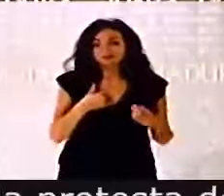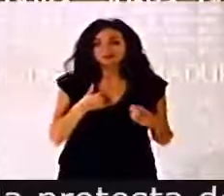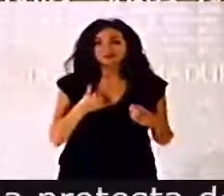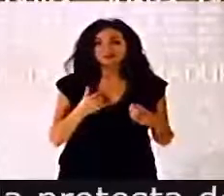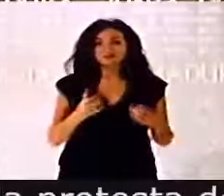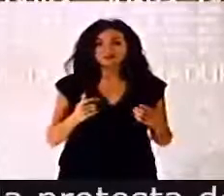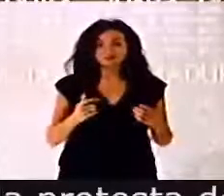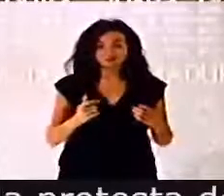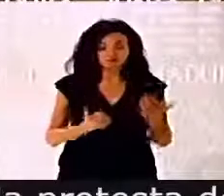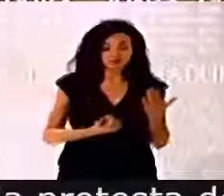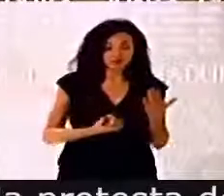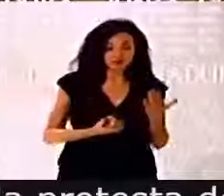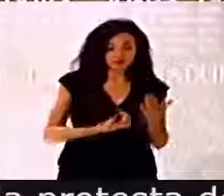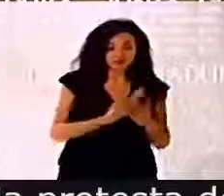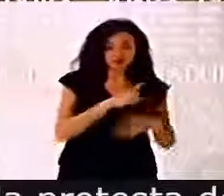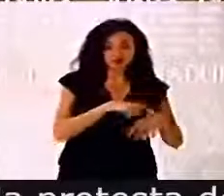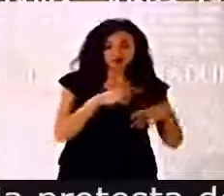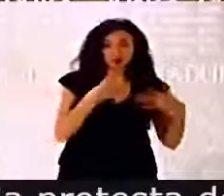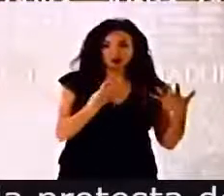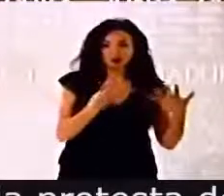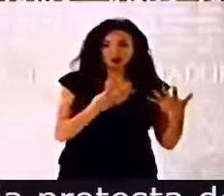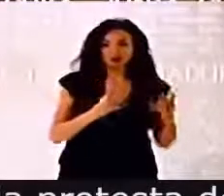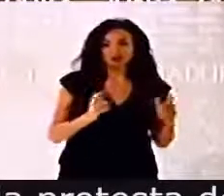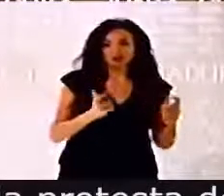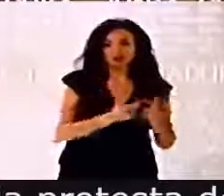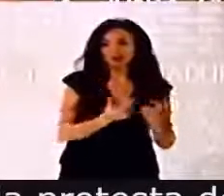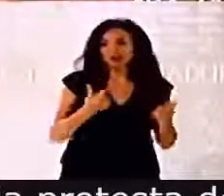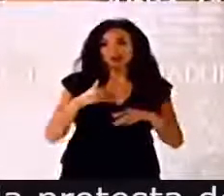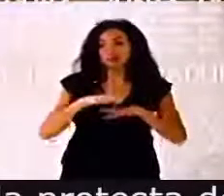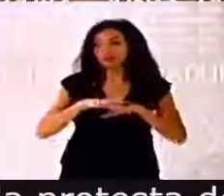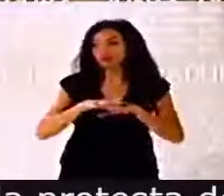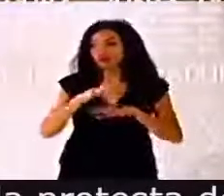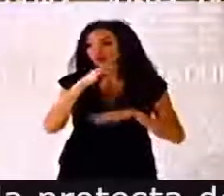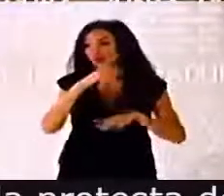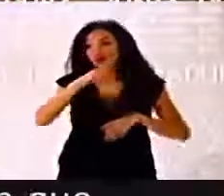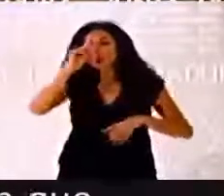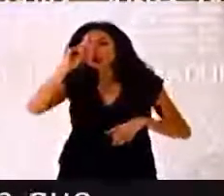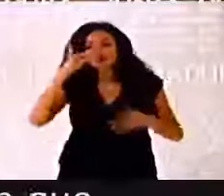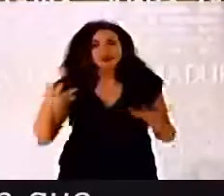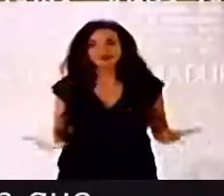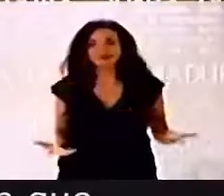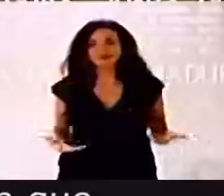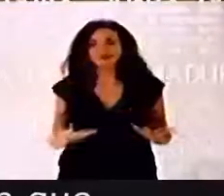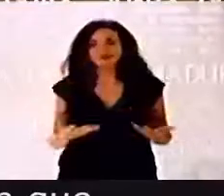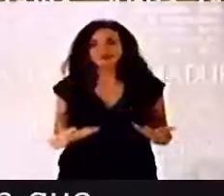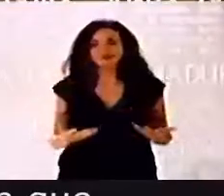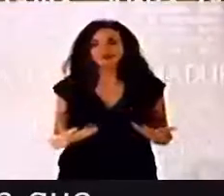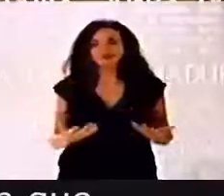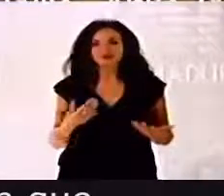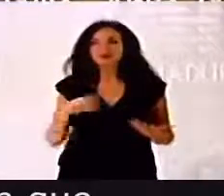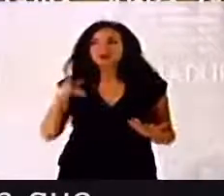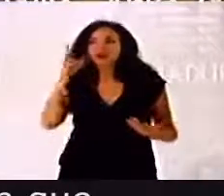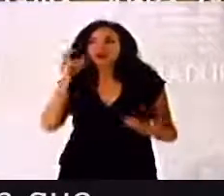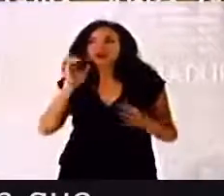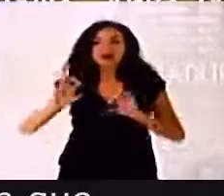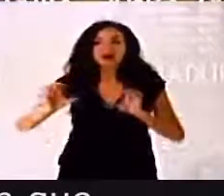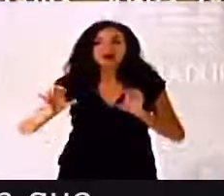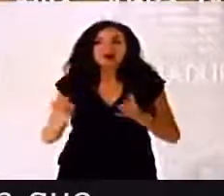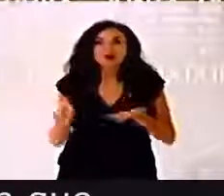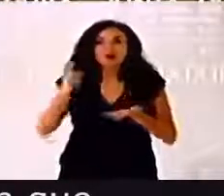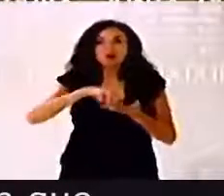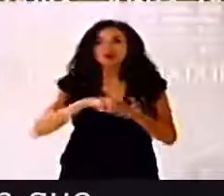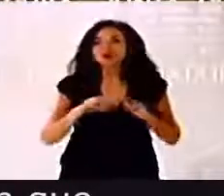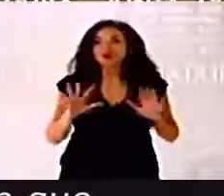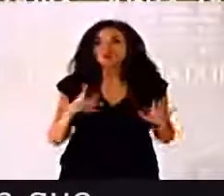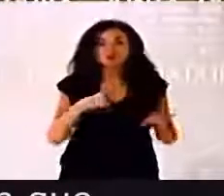esta mañana a las 9 de la mañana, entonces me tienen que perdonar porque no lo sé. Lo poquito que me da tiempo de escuchar la radio cuando me levanto, pero desde